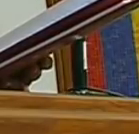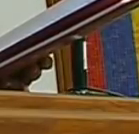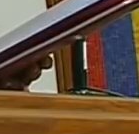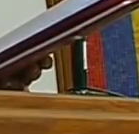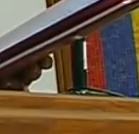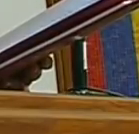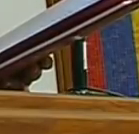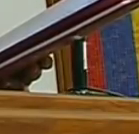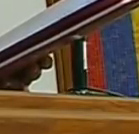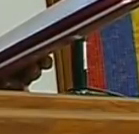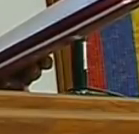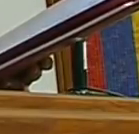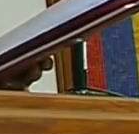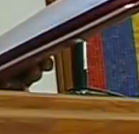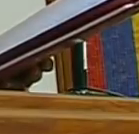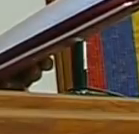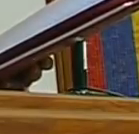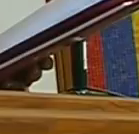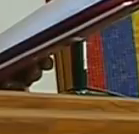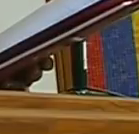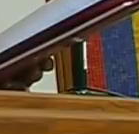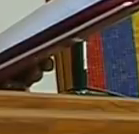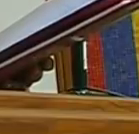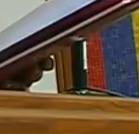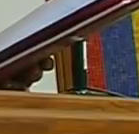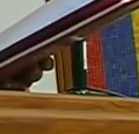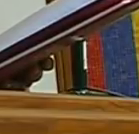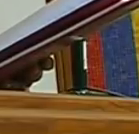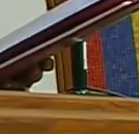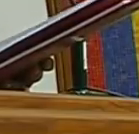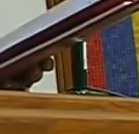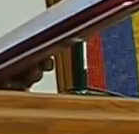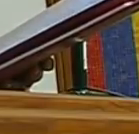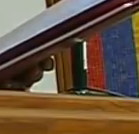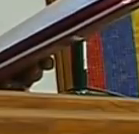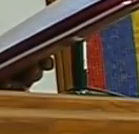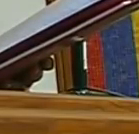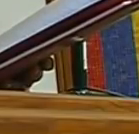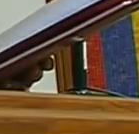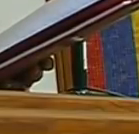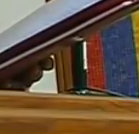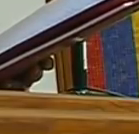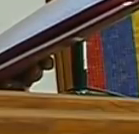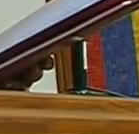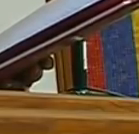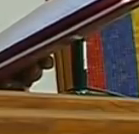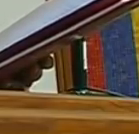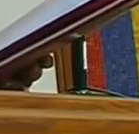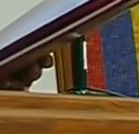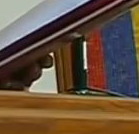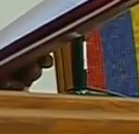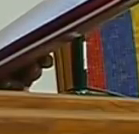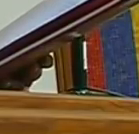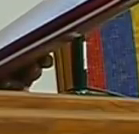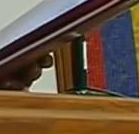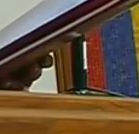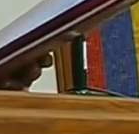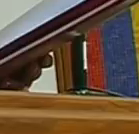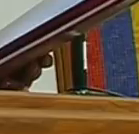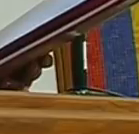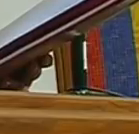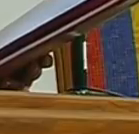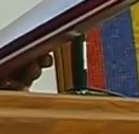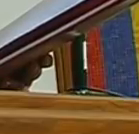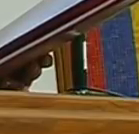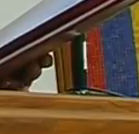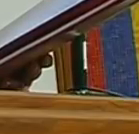venezolano el acceso pertinente a los bienes y servicios del país, siempre en trabajo mancomunado con el empresariado de la patria,